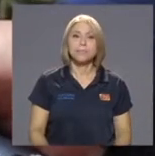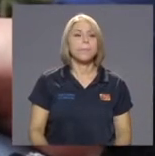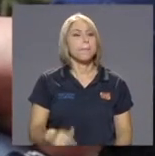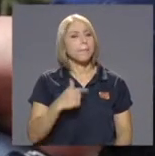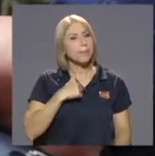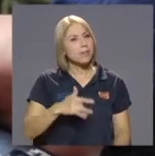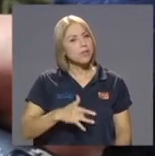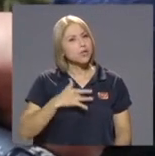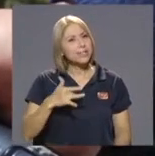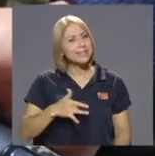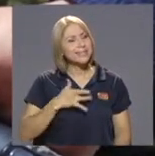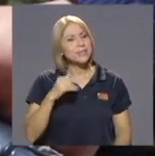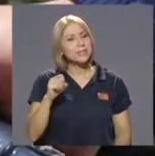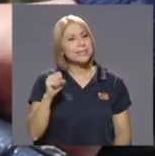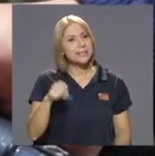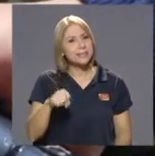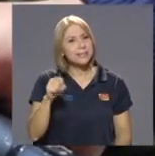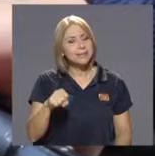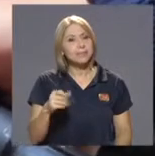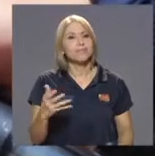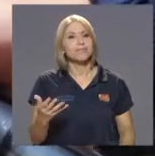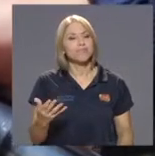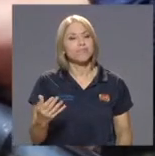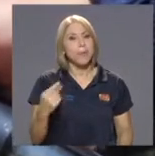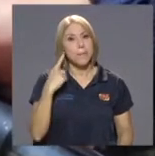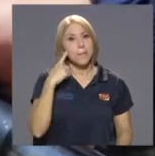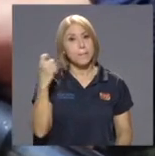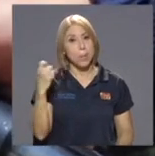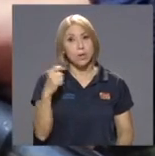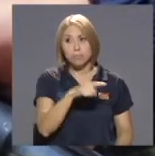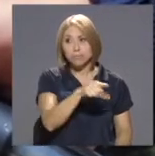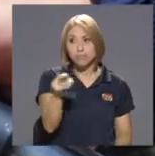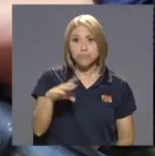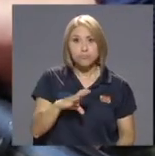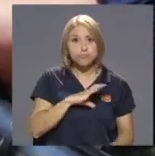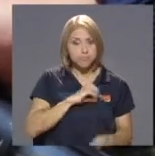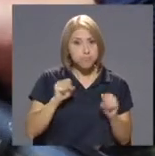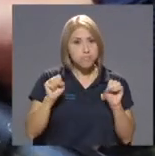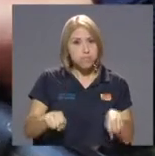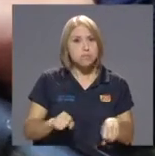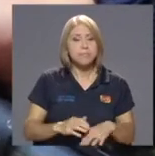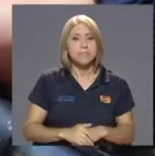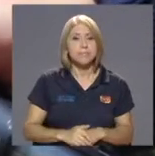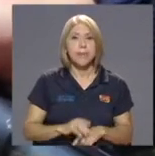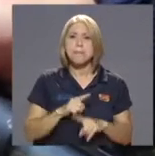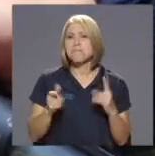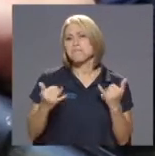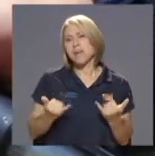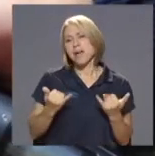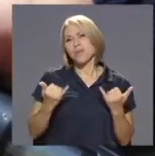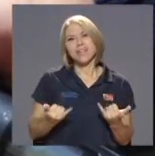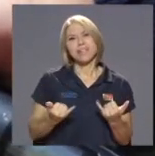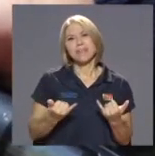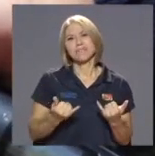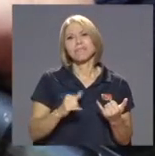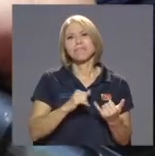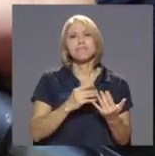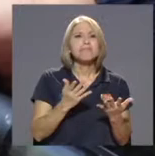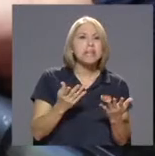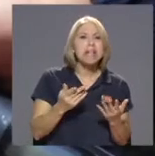Siento que sí, debido a que ellos son muy capaces de realizarlo. Lo que pasa es que ahorita, pues la delincuencia sí está